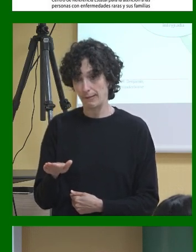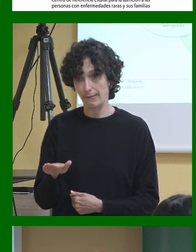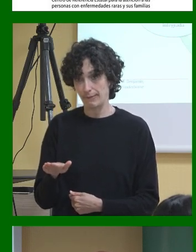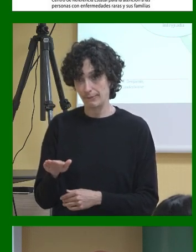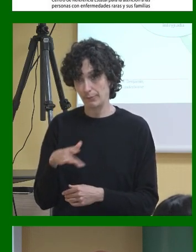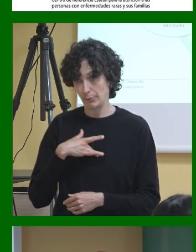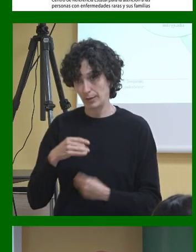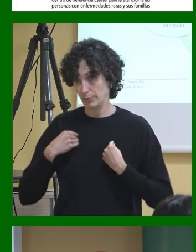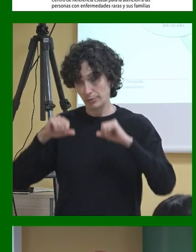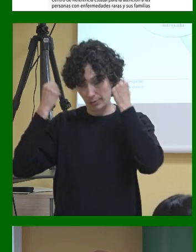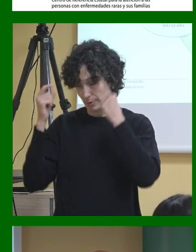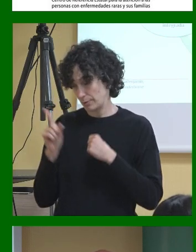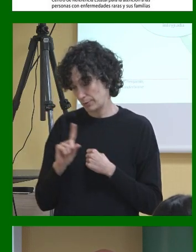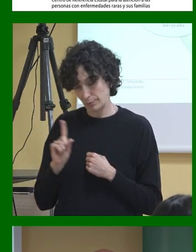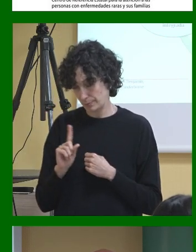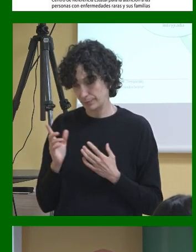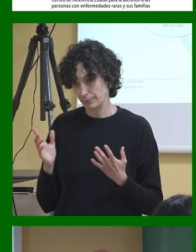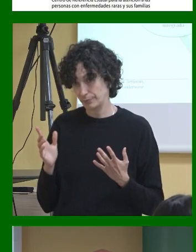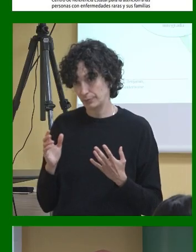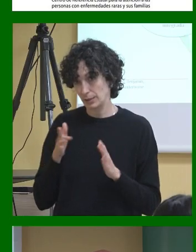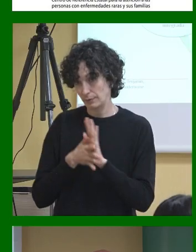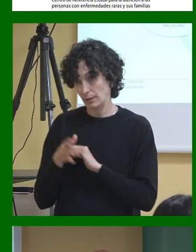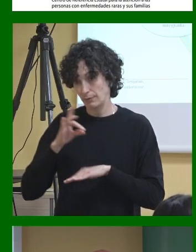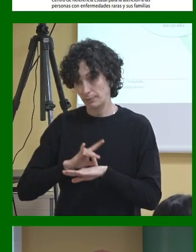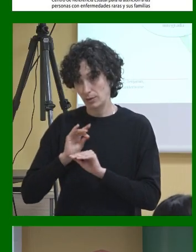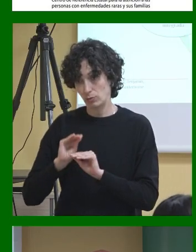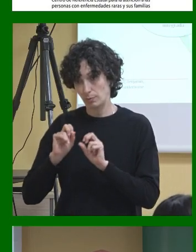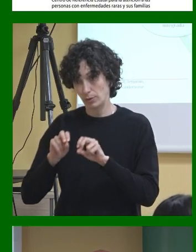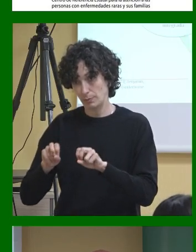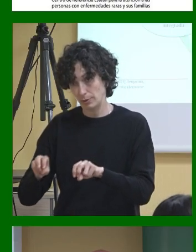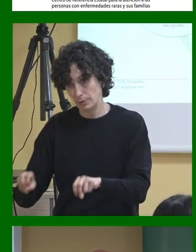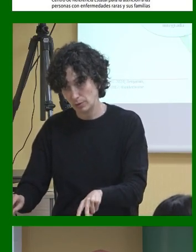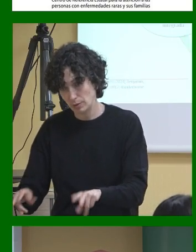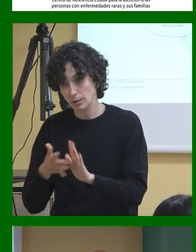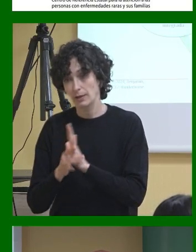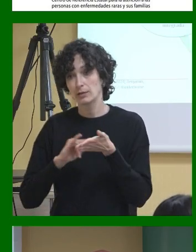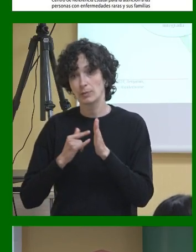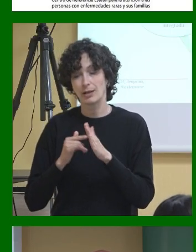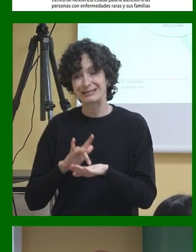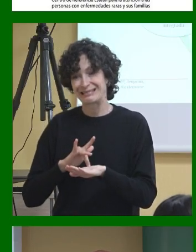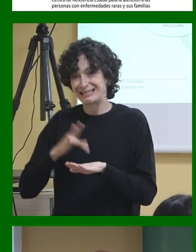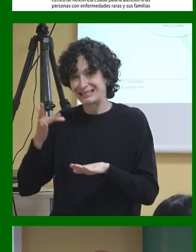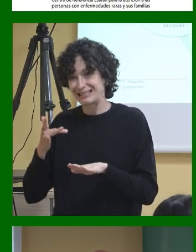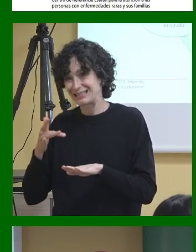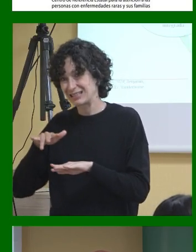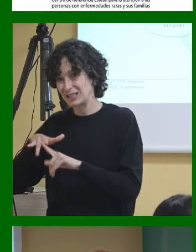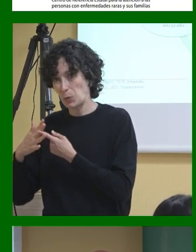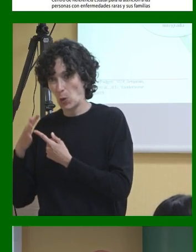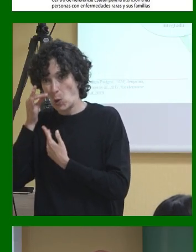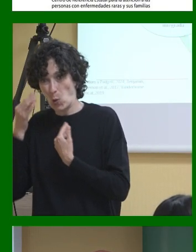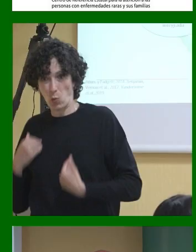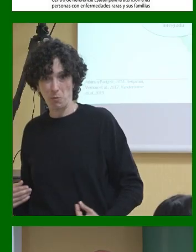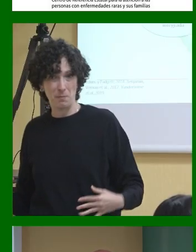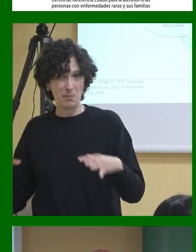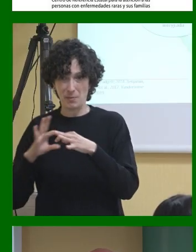salir adelante, que va a tener un proceso de empeoramiento. Entonces la metodología tiene que ser muy sensible a las condiciones humanas. Por